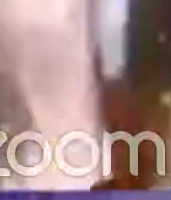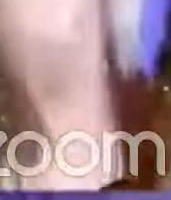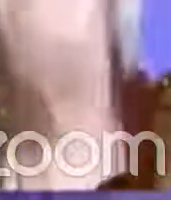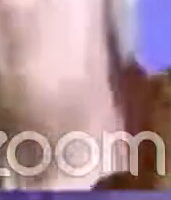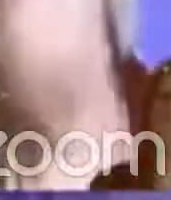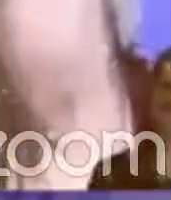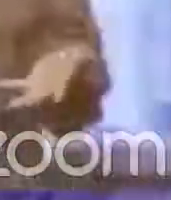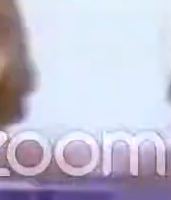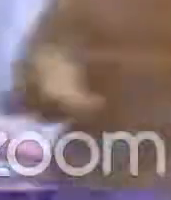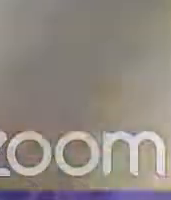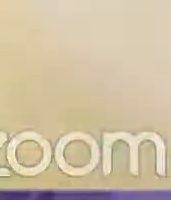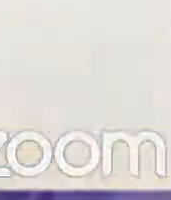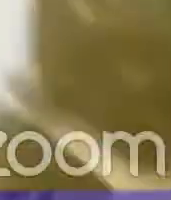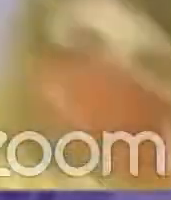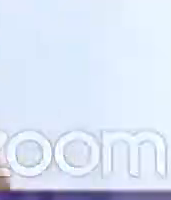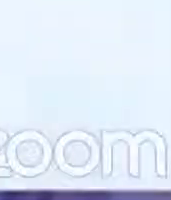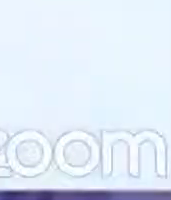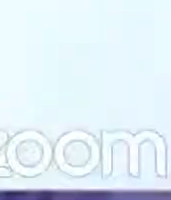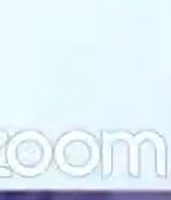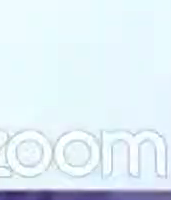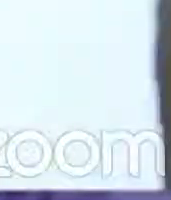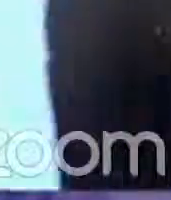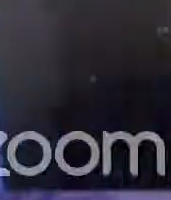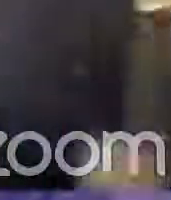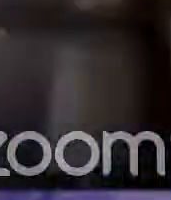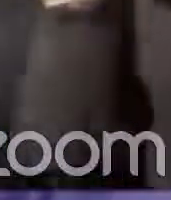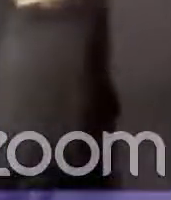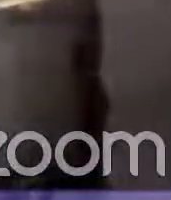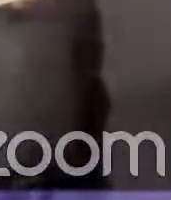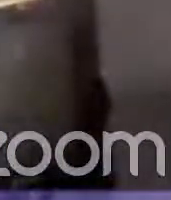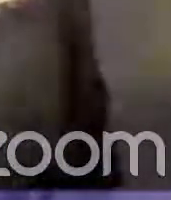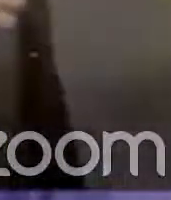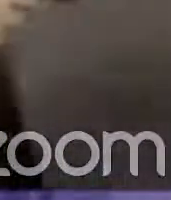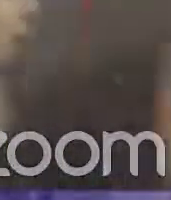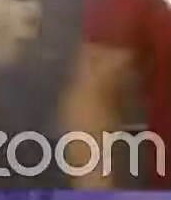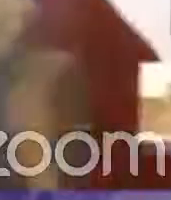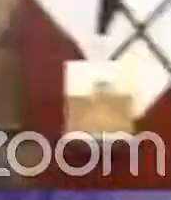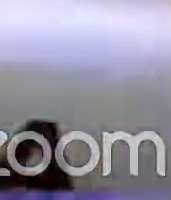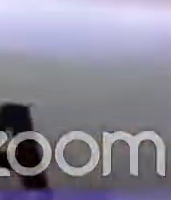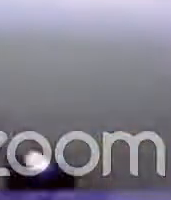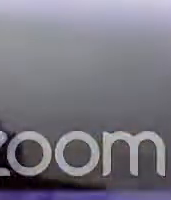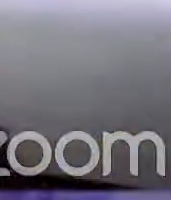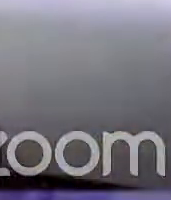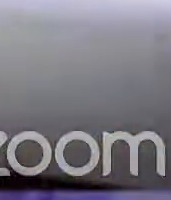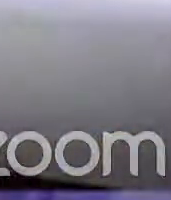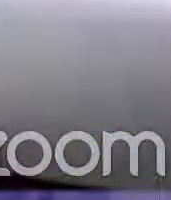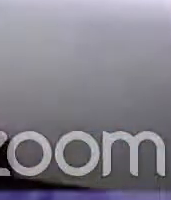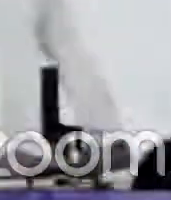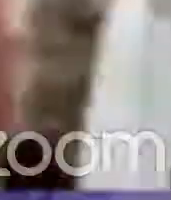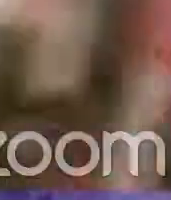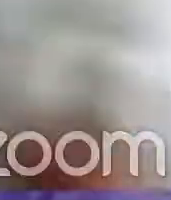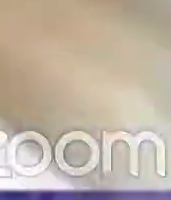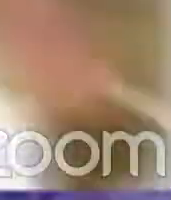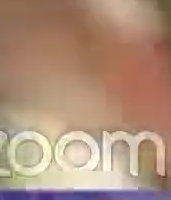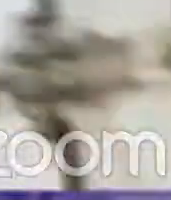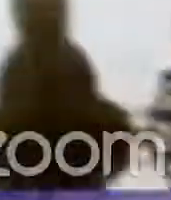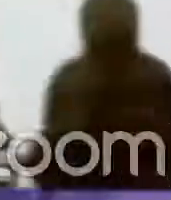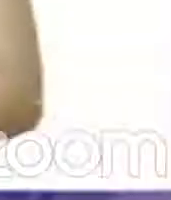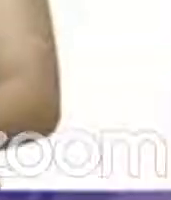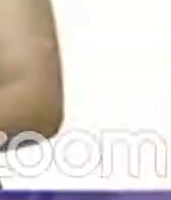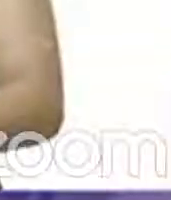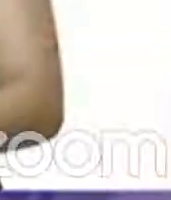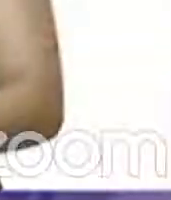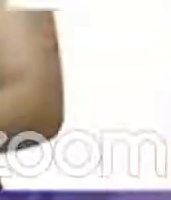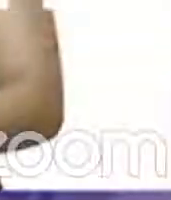nuevos caminos y sigue constante, persistente, pero sobre todo, sigue imparable.